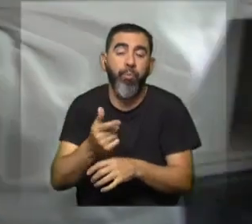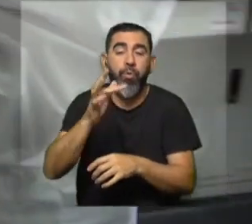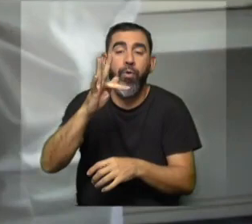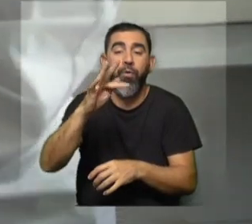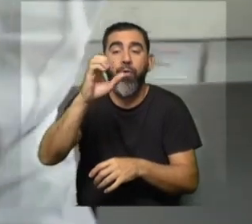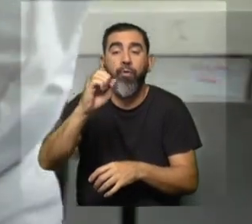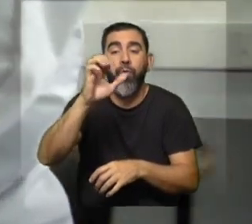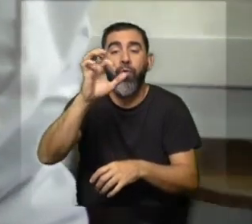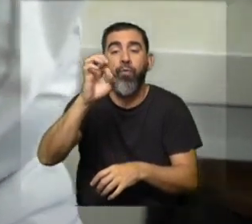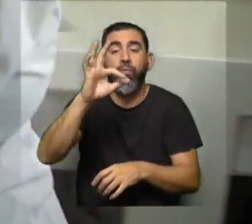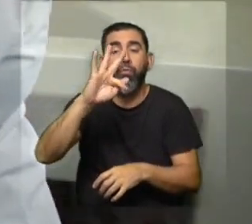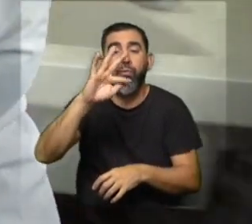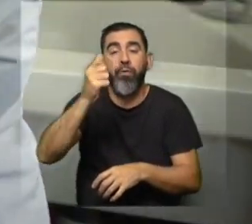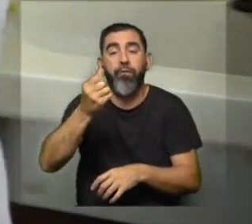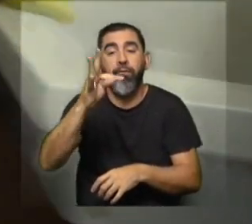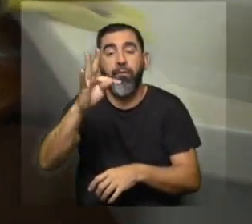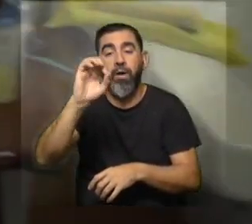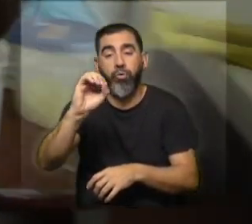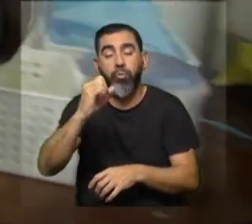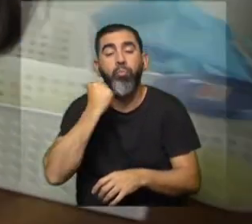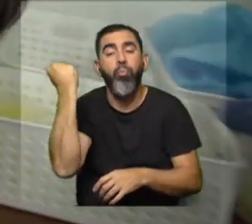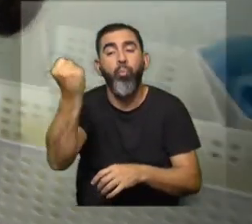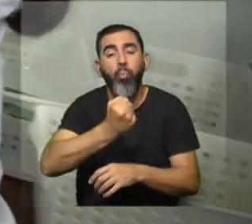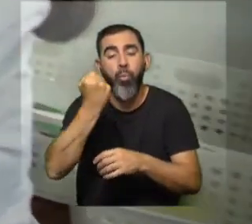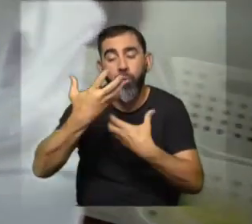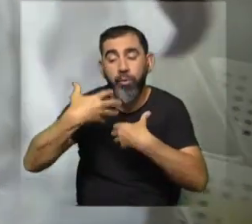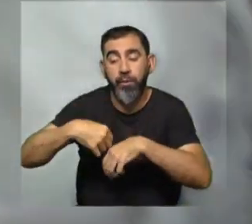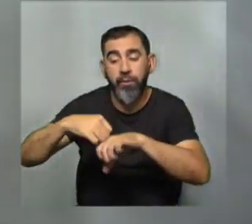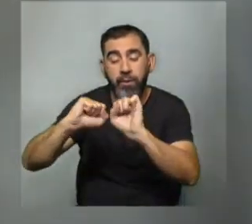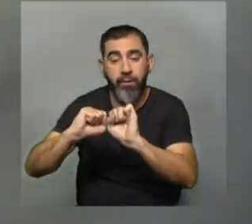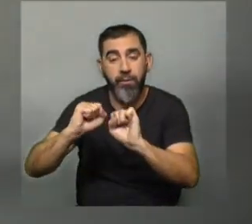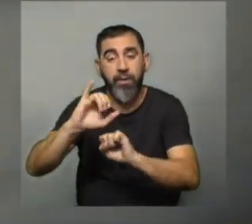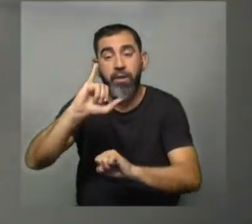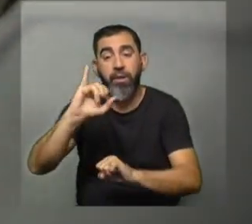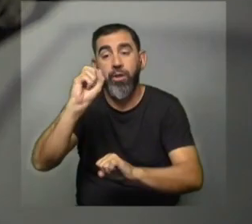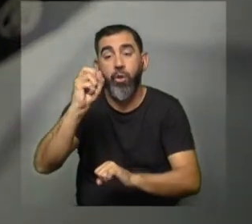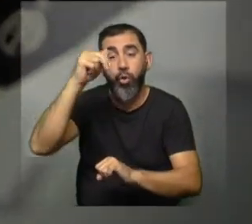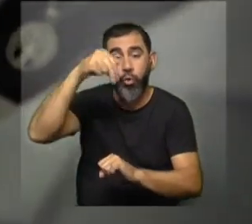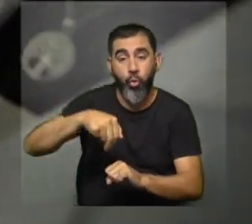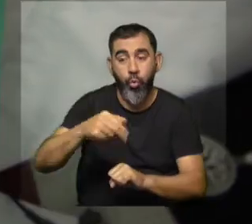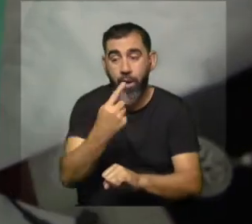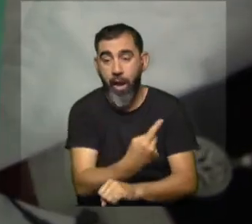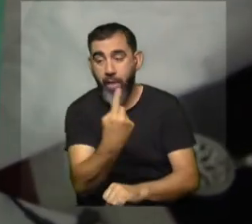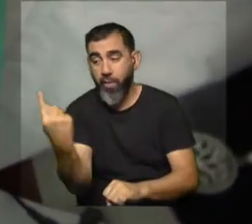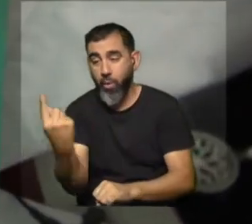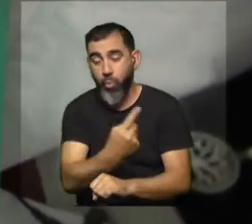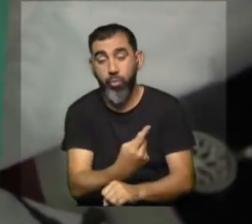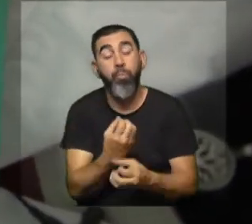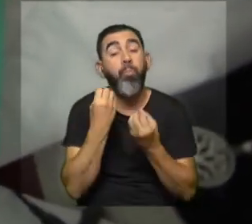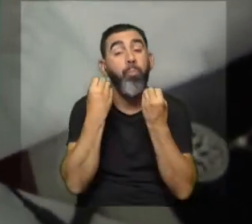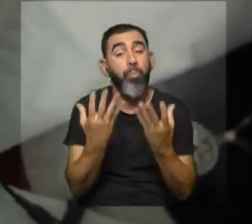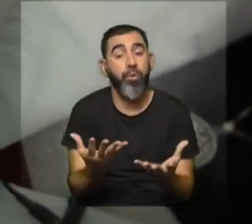fosfato. La importancia de poder detectar la concentración de los iones calcio y fosfato está basada en